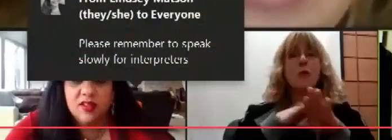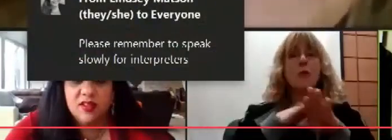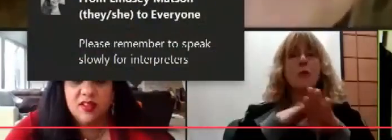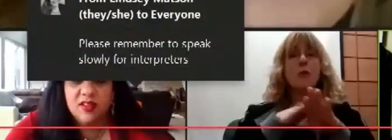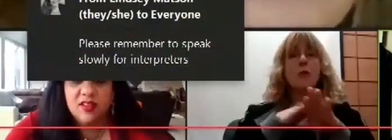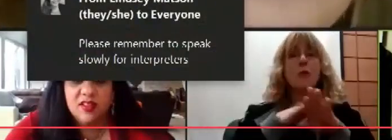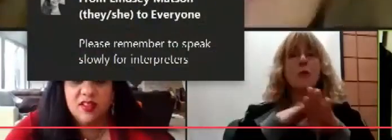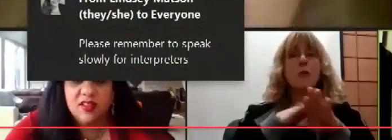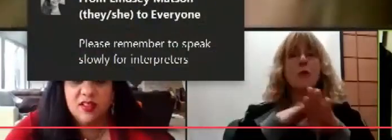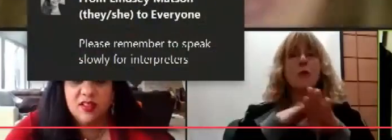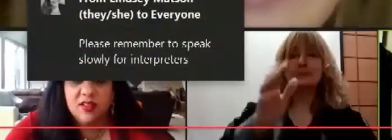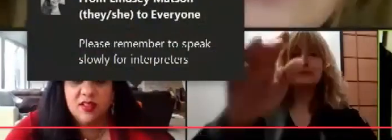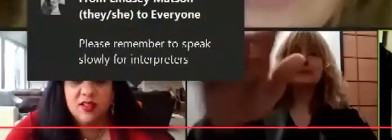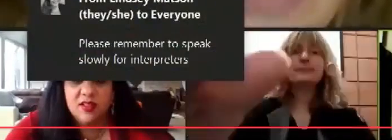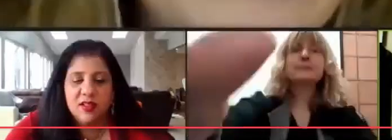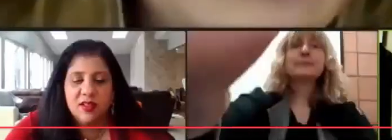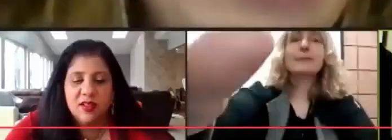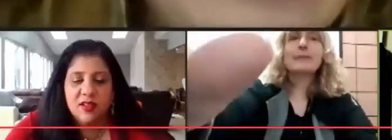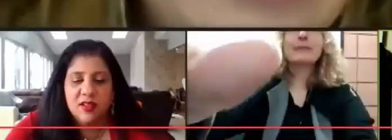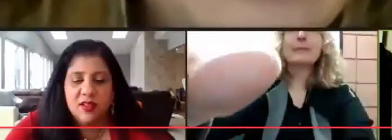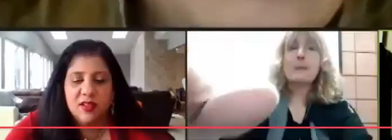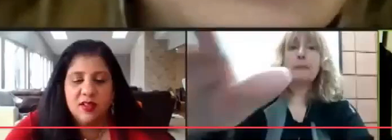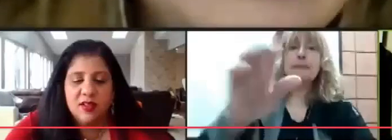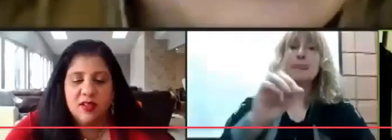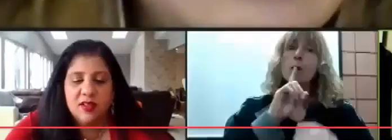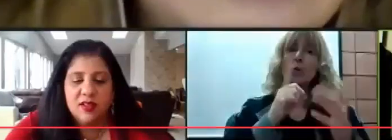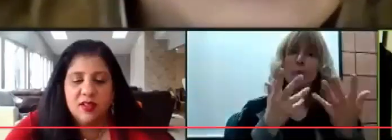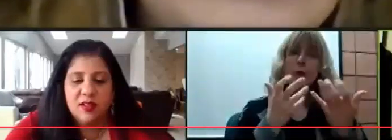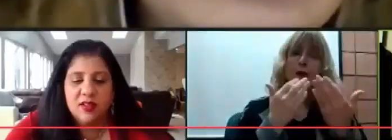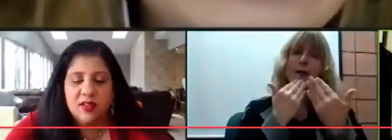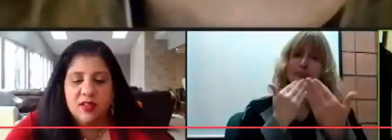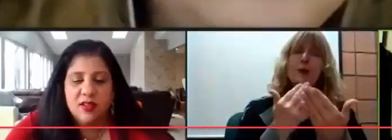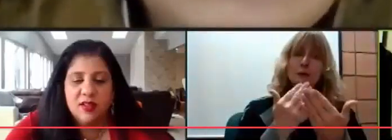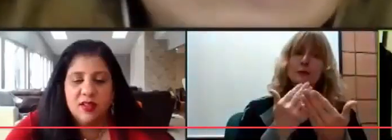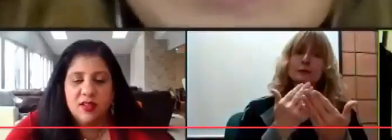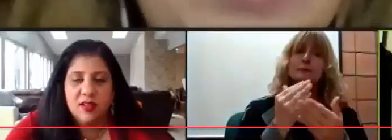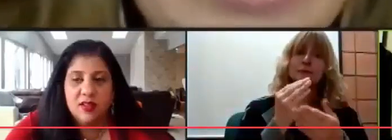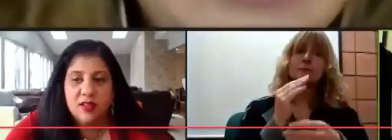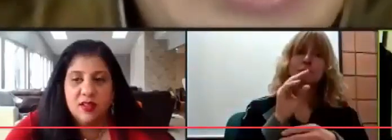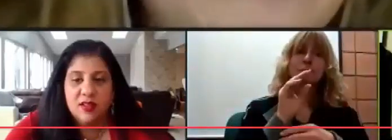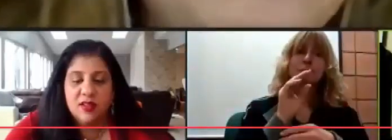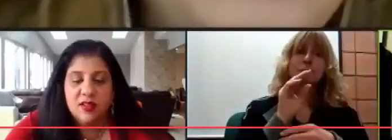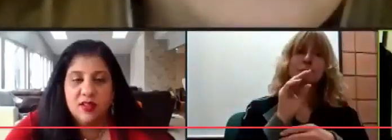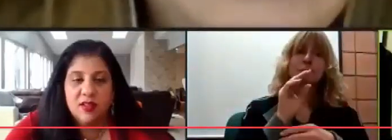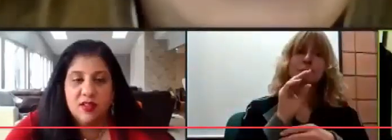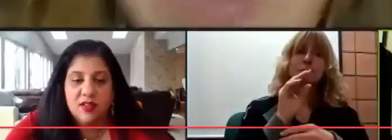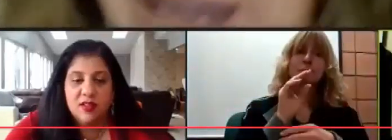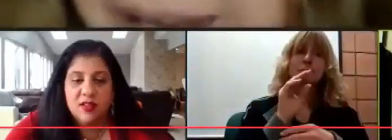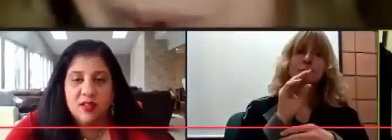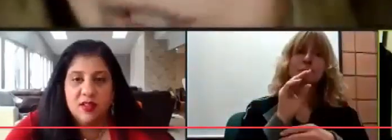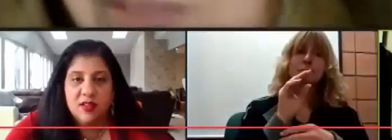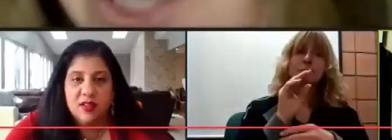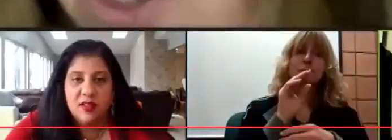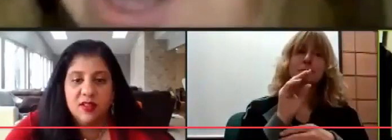hemos hecho todos juntos ha sido difícil pero ha sido importante y